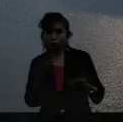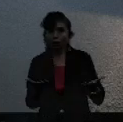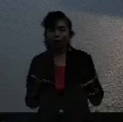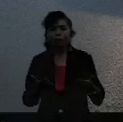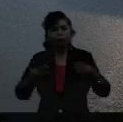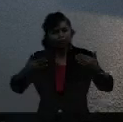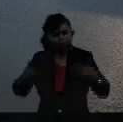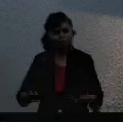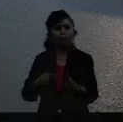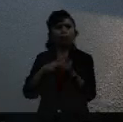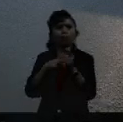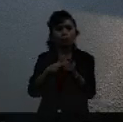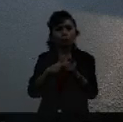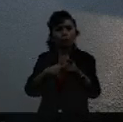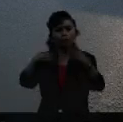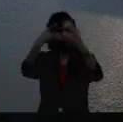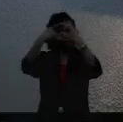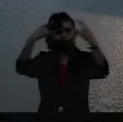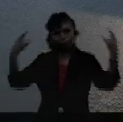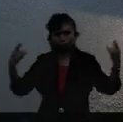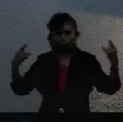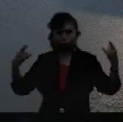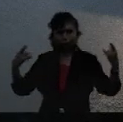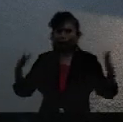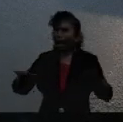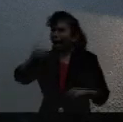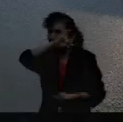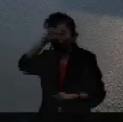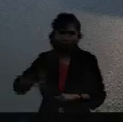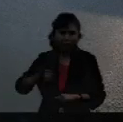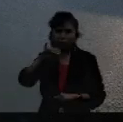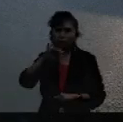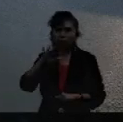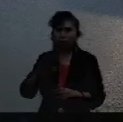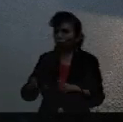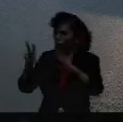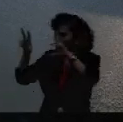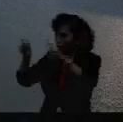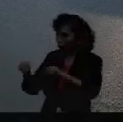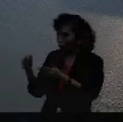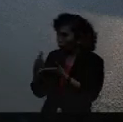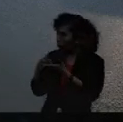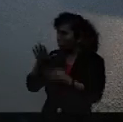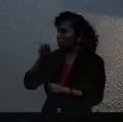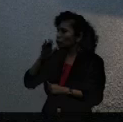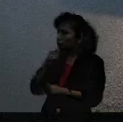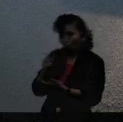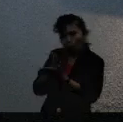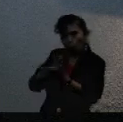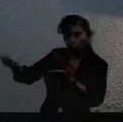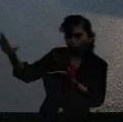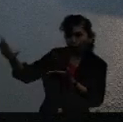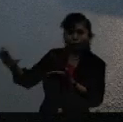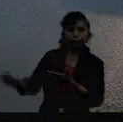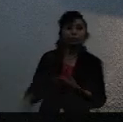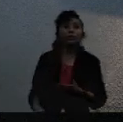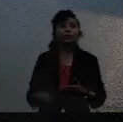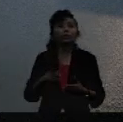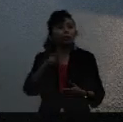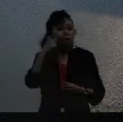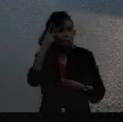Vamos a continuar haciendo historia nunca jamás nos van a volver a decir que no podemos el primer